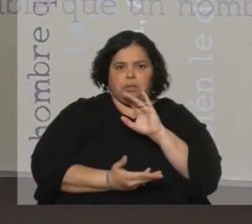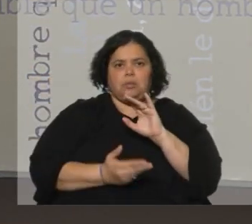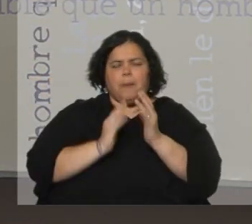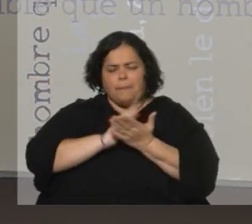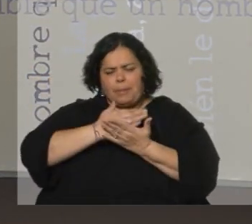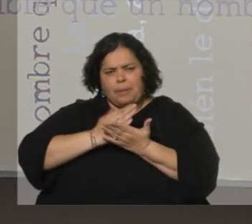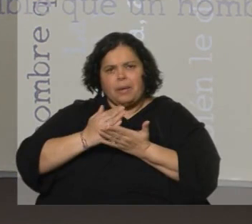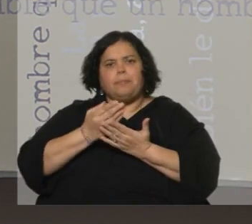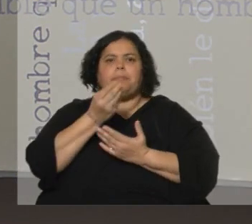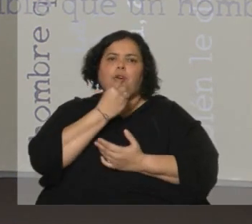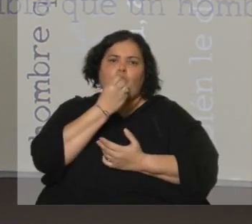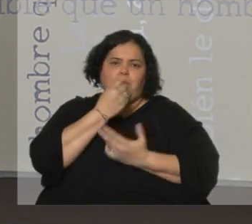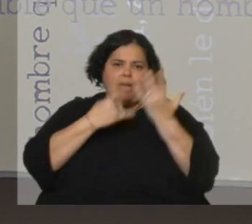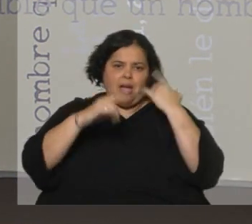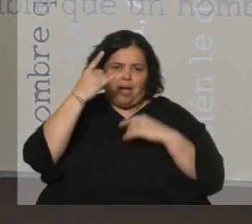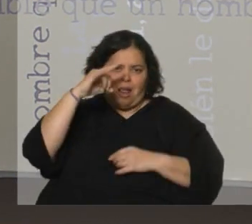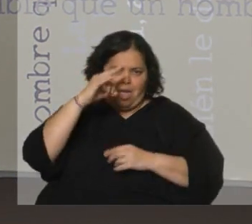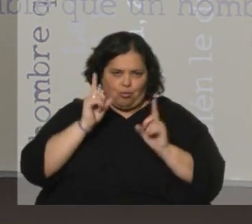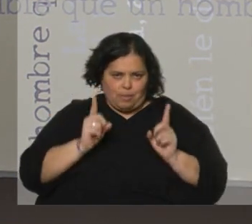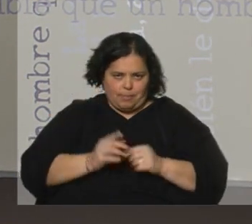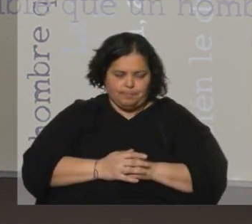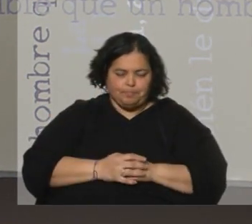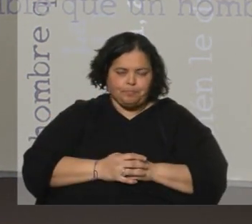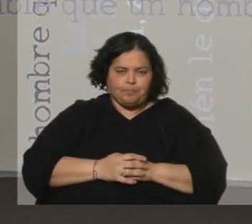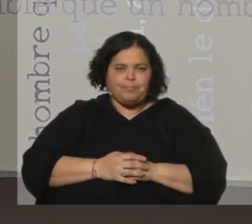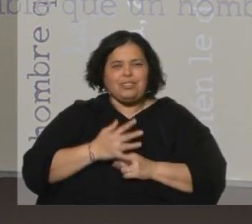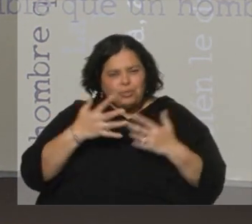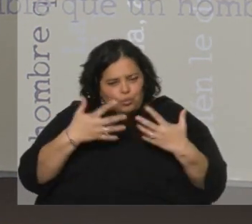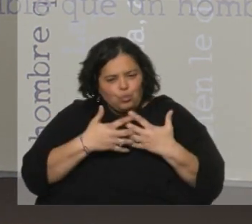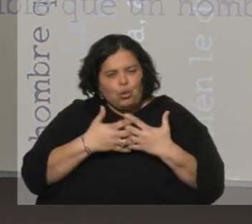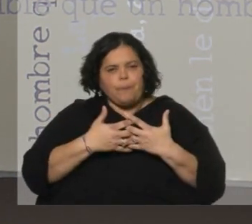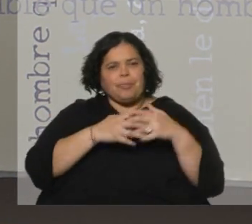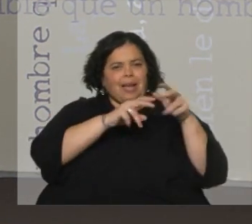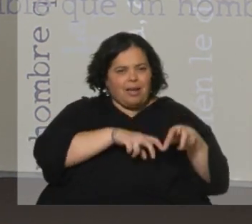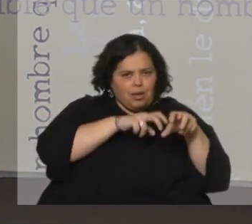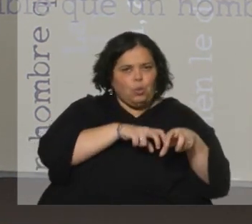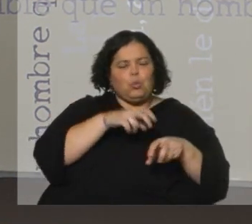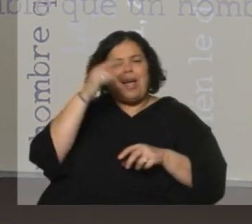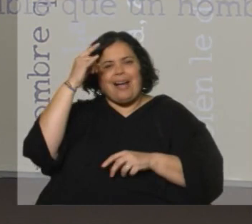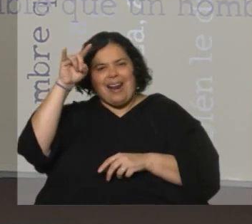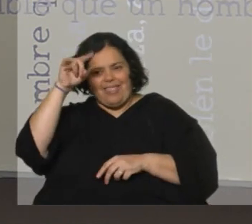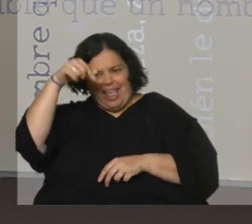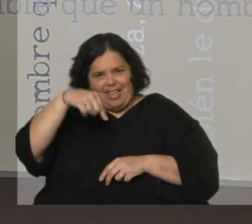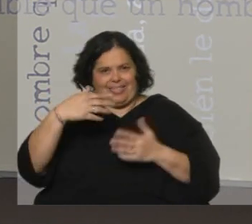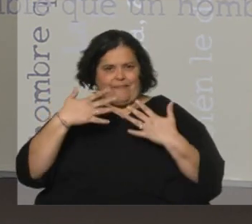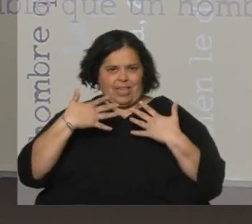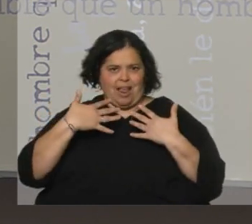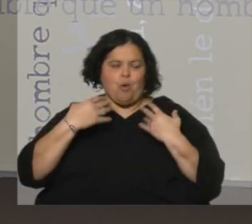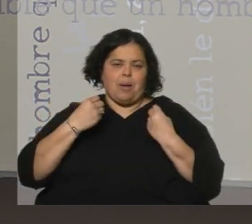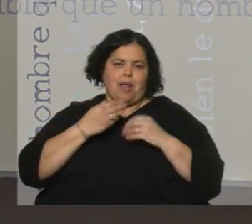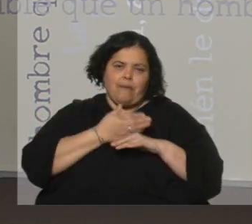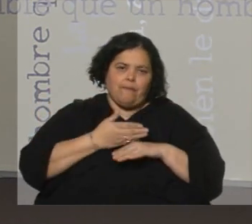y Se generó forraje para para para el ganado o sea hubo se Se juntaron la la agricultura y la ganadería este verano para para para pasarla